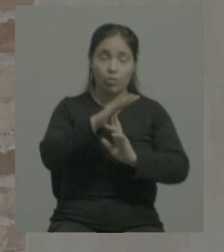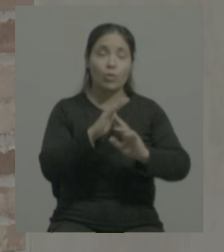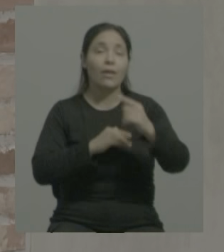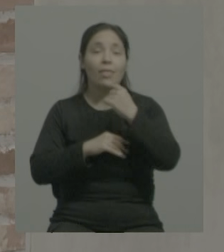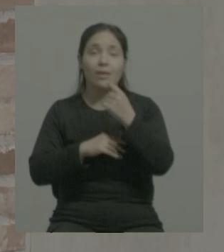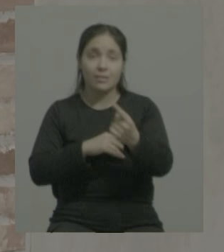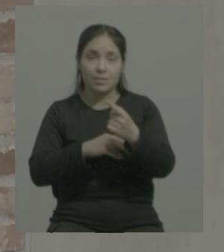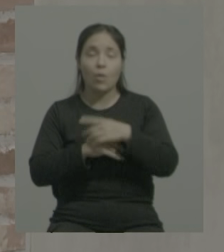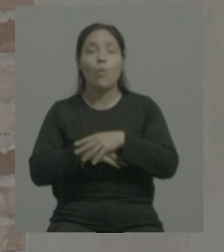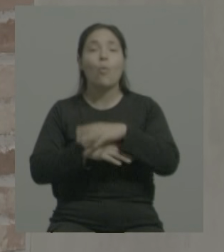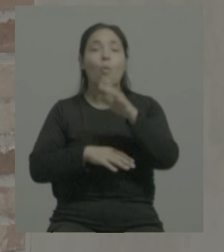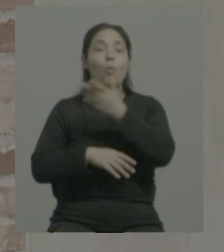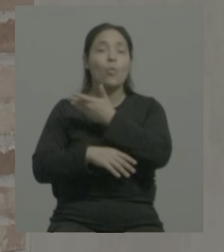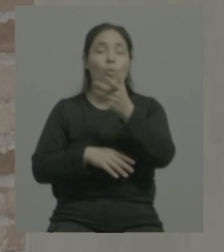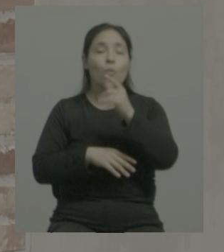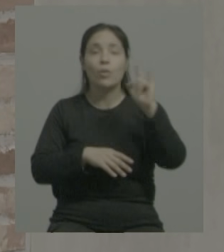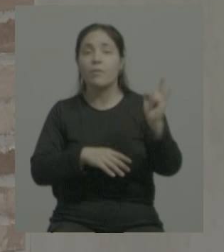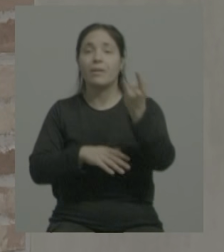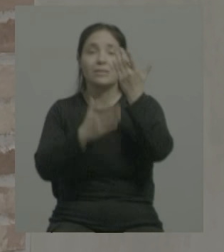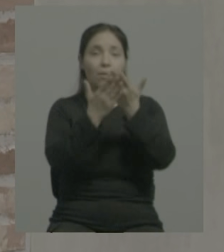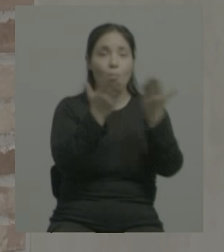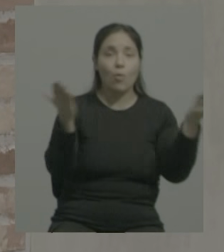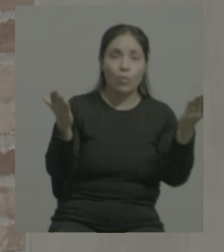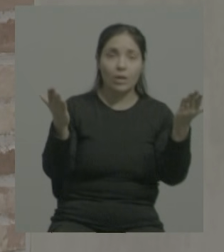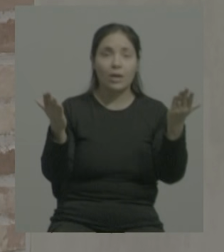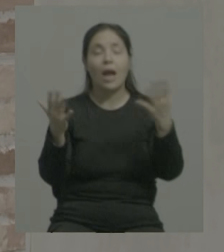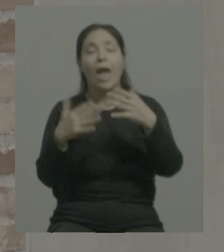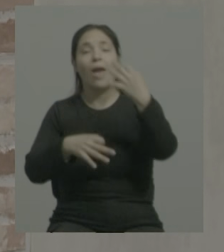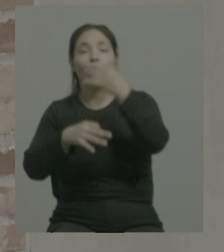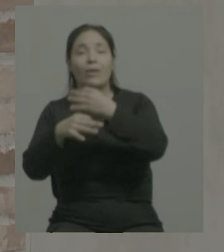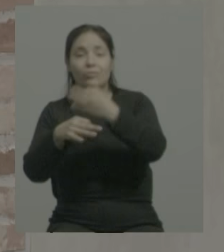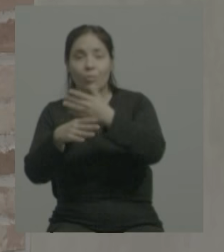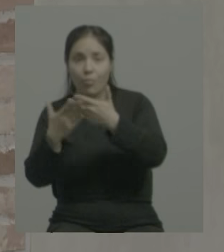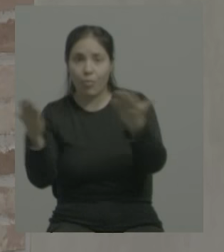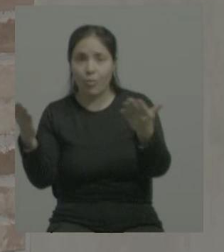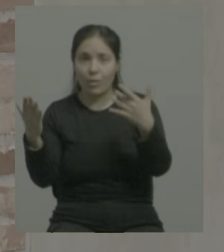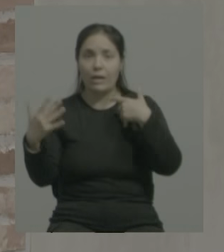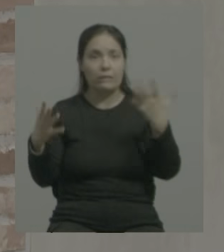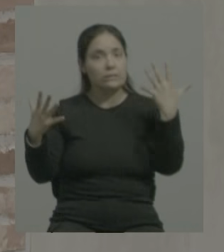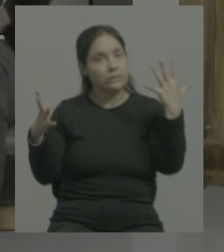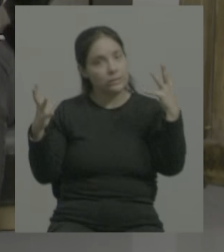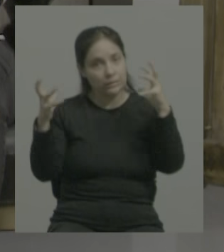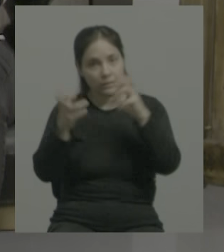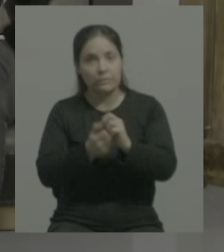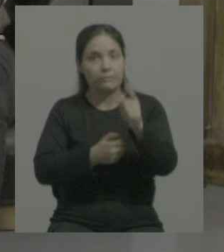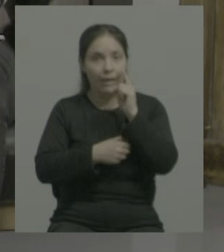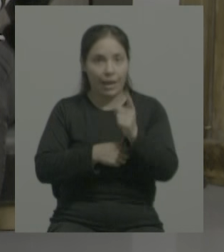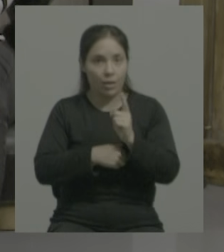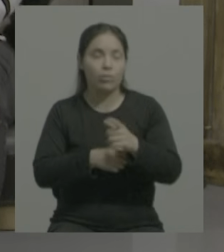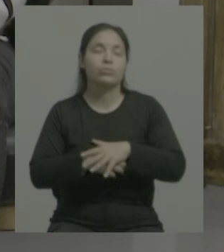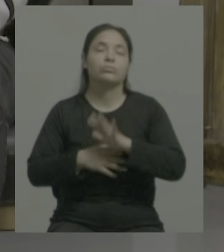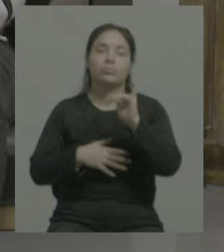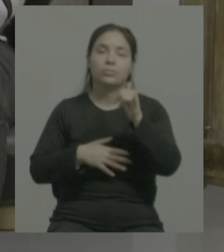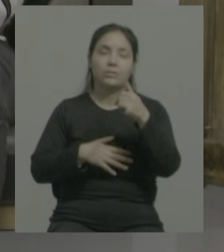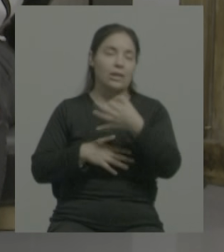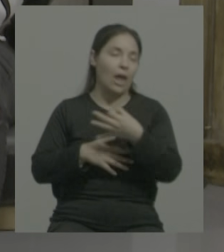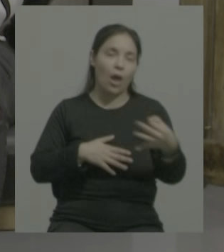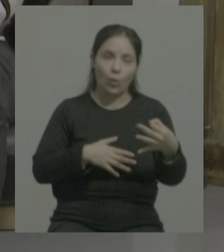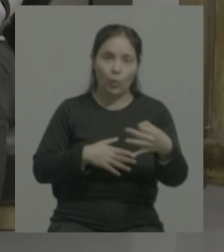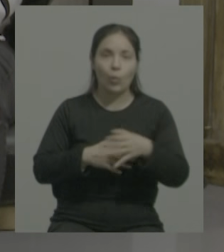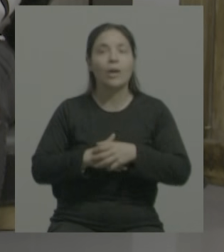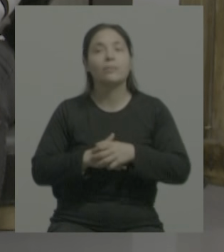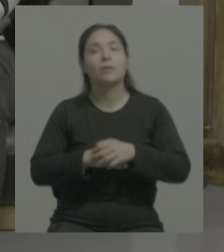universidad pública y la educación pública está atravesando una crisis que es amenazante, ¿no? Totalmente, sí. Los estudiantes,